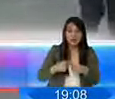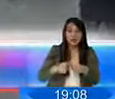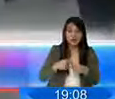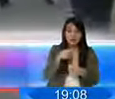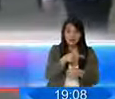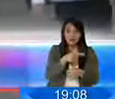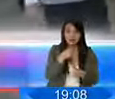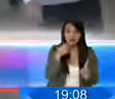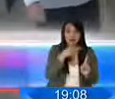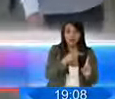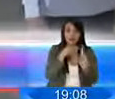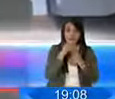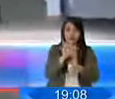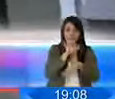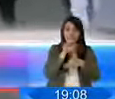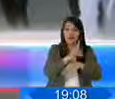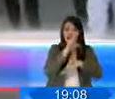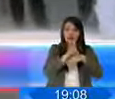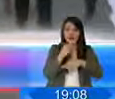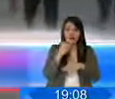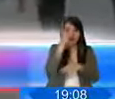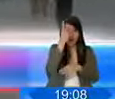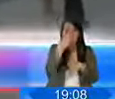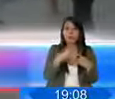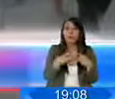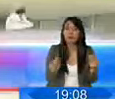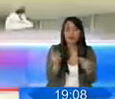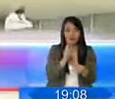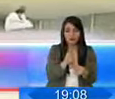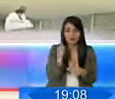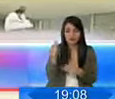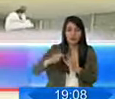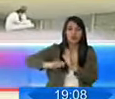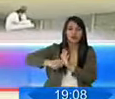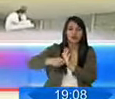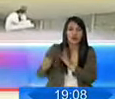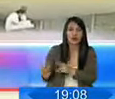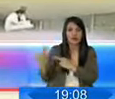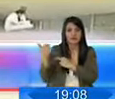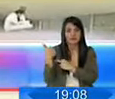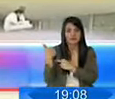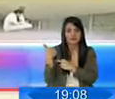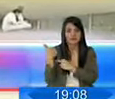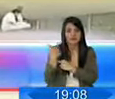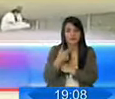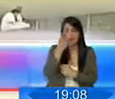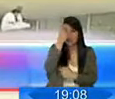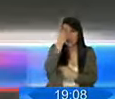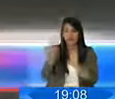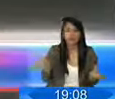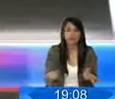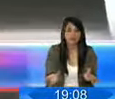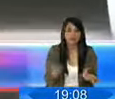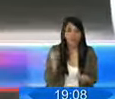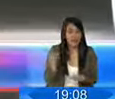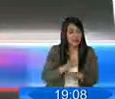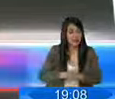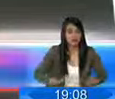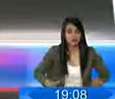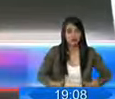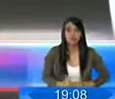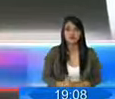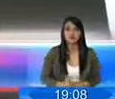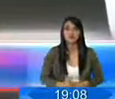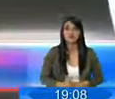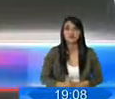Espinosa aseguró que la deuda no ha desaparecido, sino que está en manos de la Contraloría definir el futuro de dicha deuda. El momento